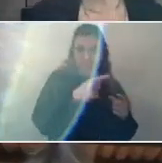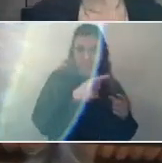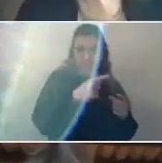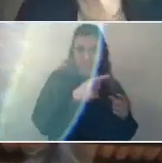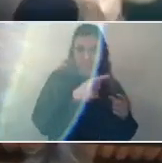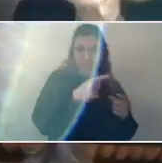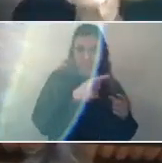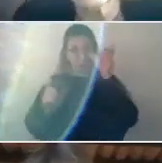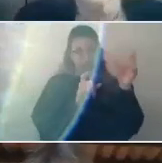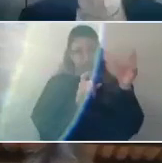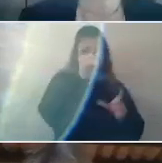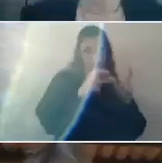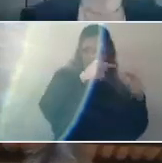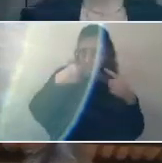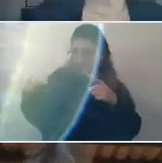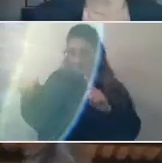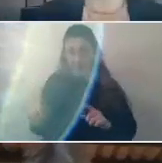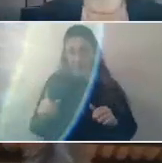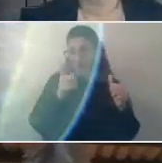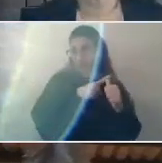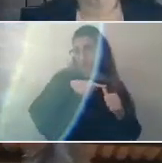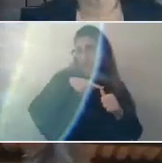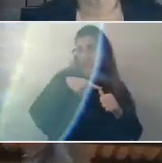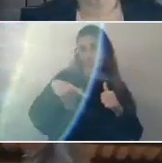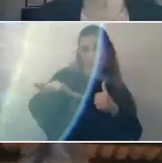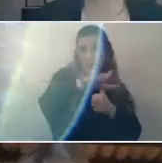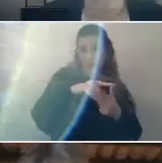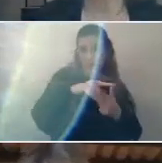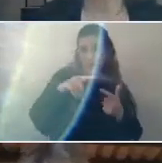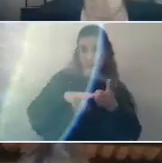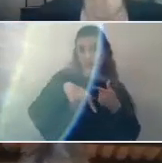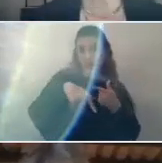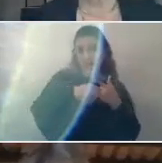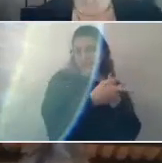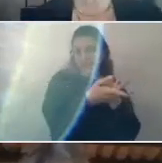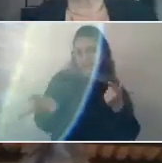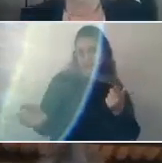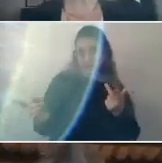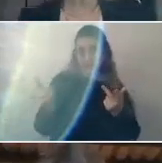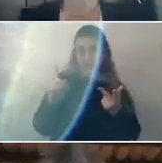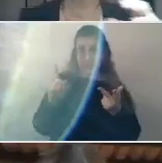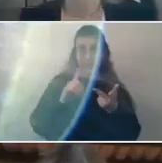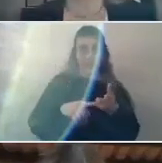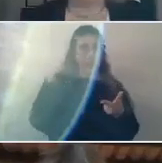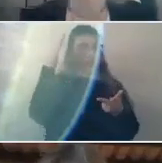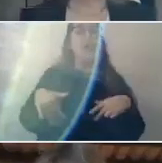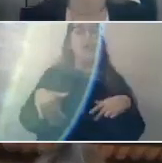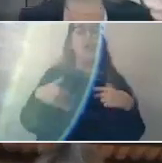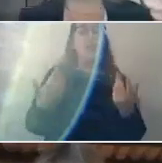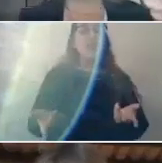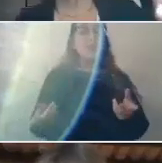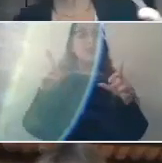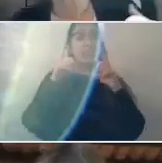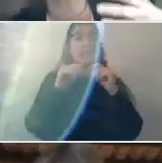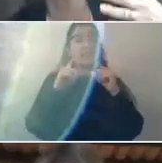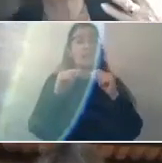muchos factores por factores ambientales sociales culturales entonces en virtud del artículo 12 que ya les voy